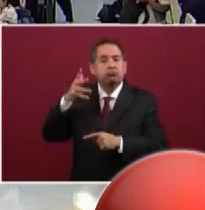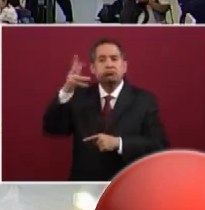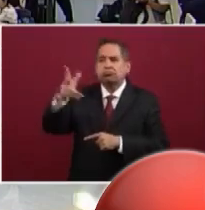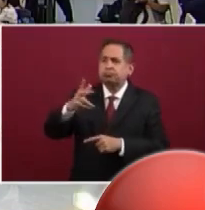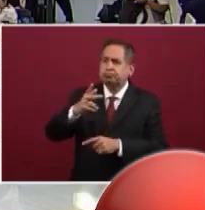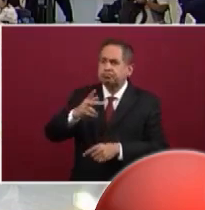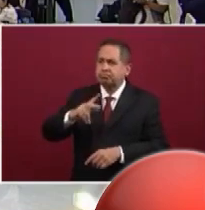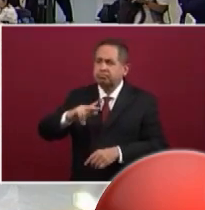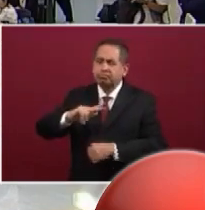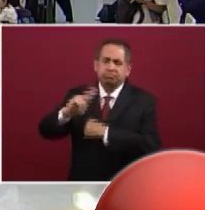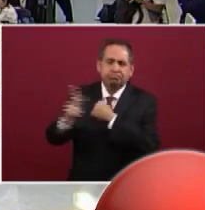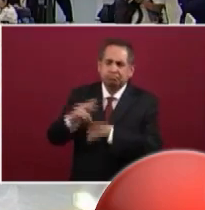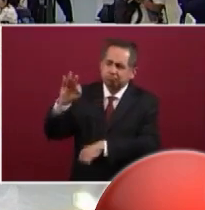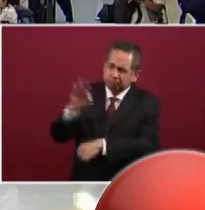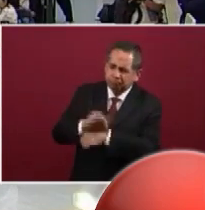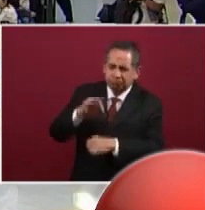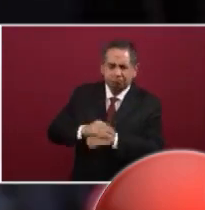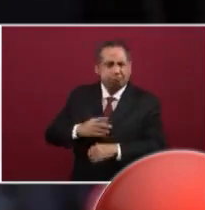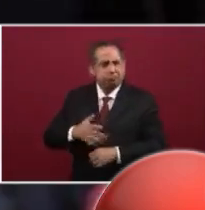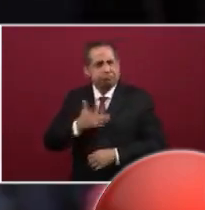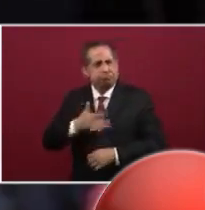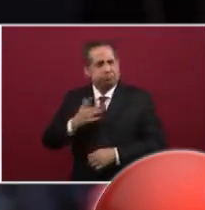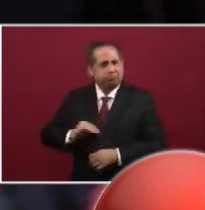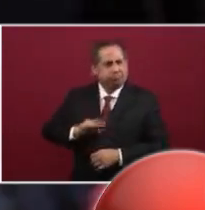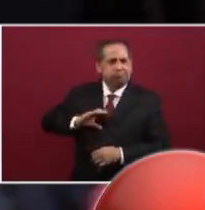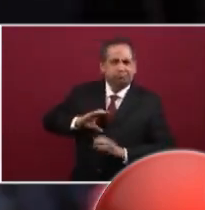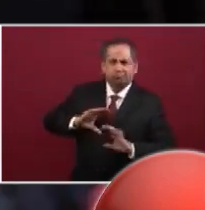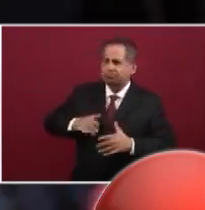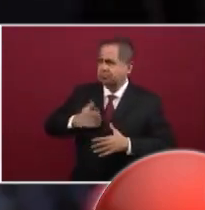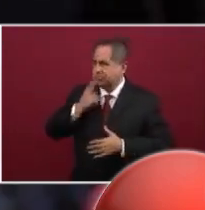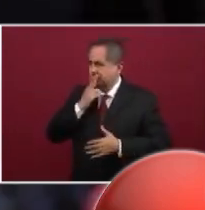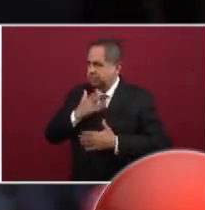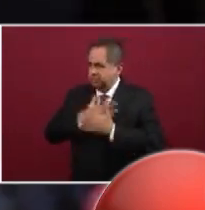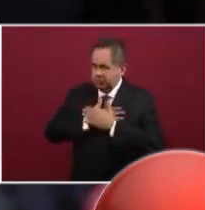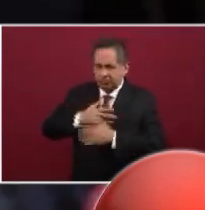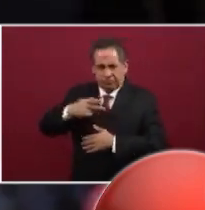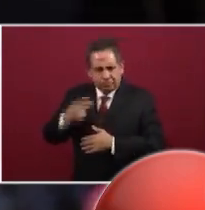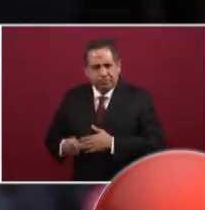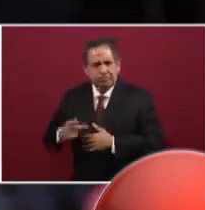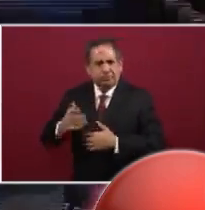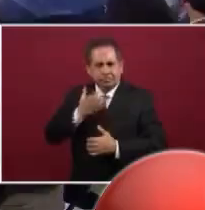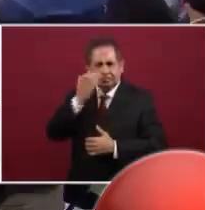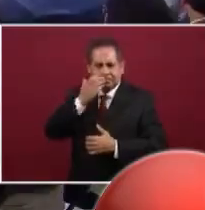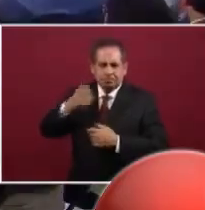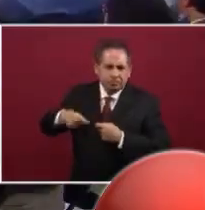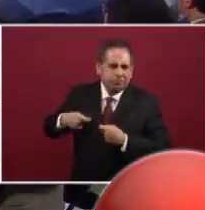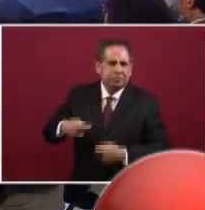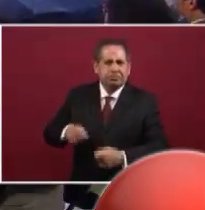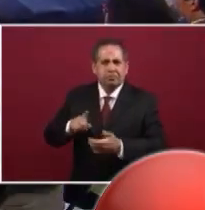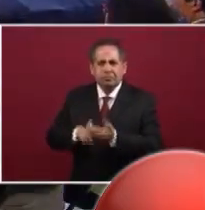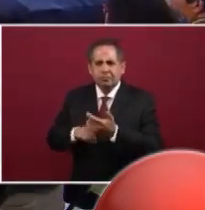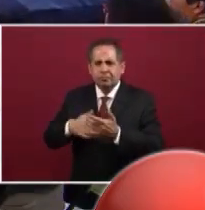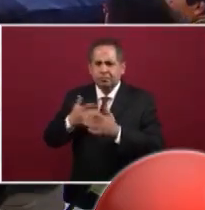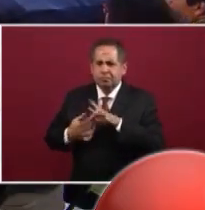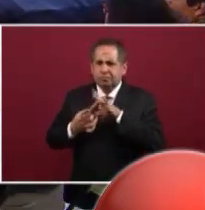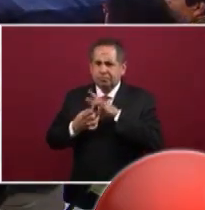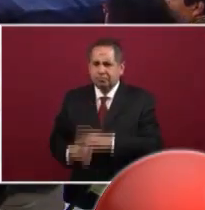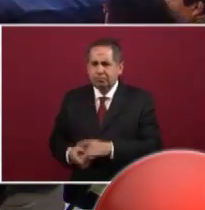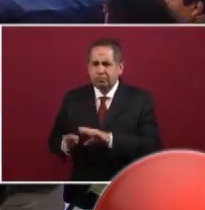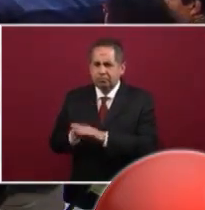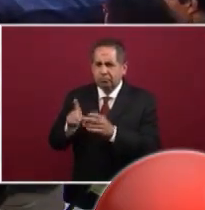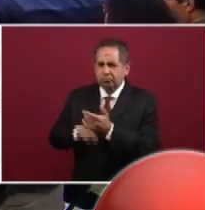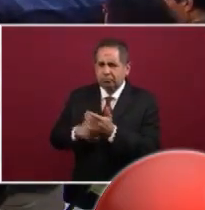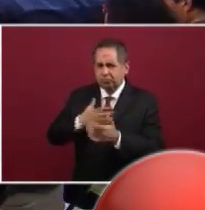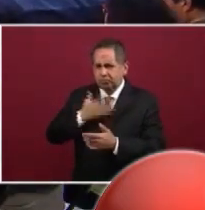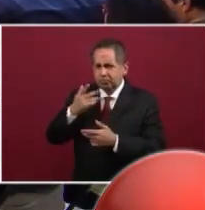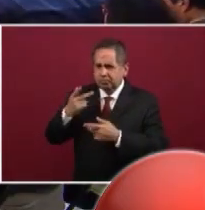patria, la autoestima, el amor a lo nuestro, a nuestras tradiciones, al sentido de pertenencia, a